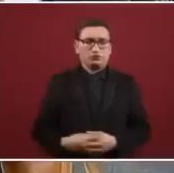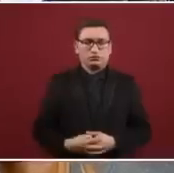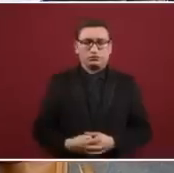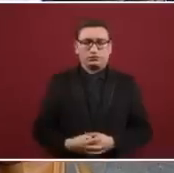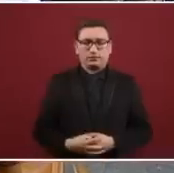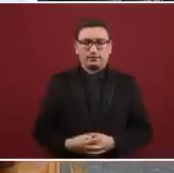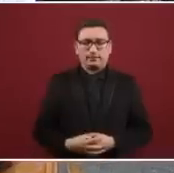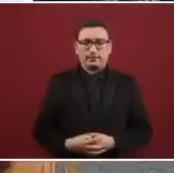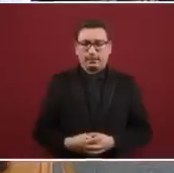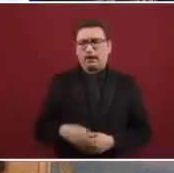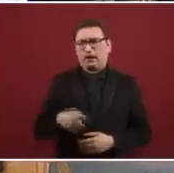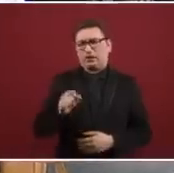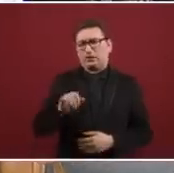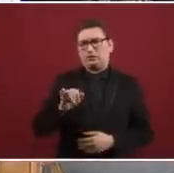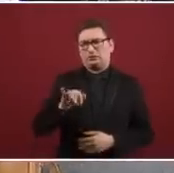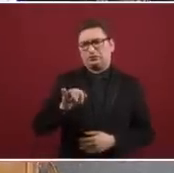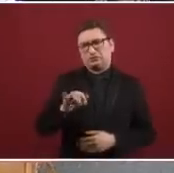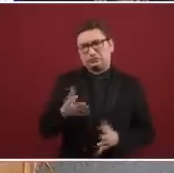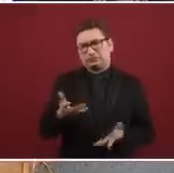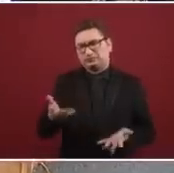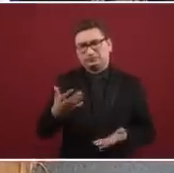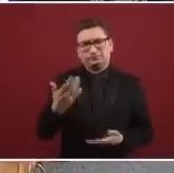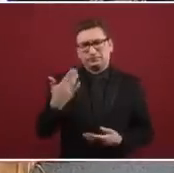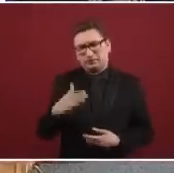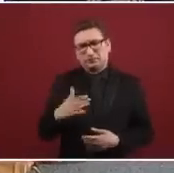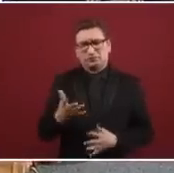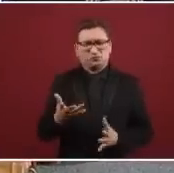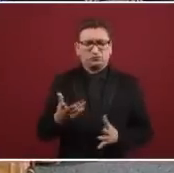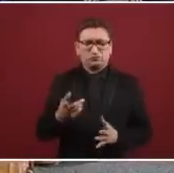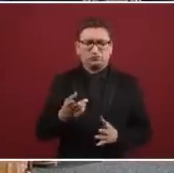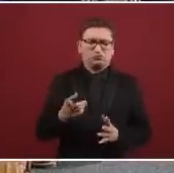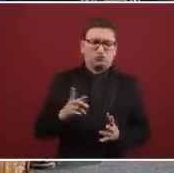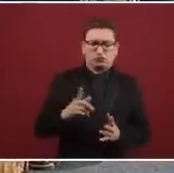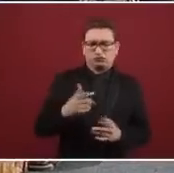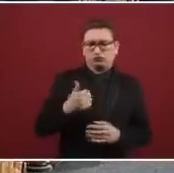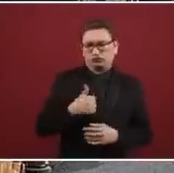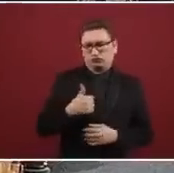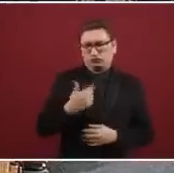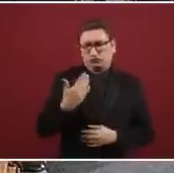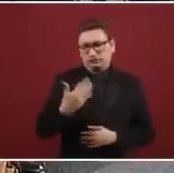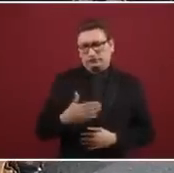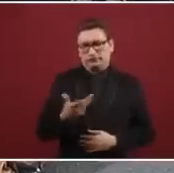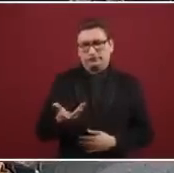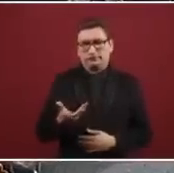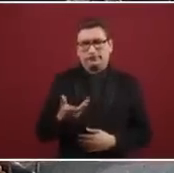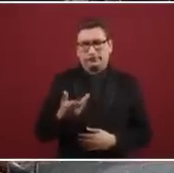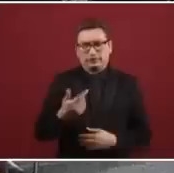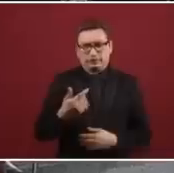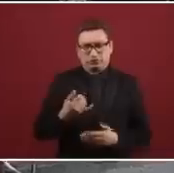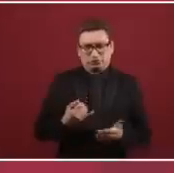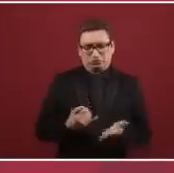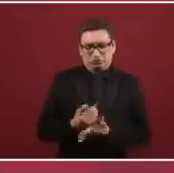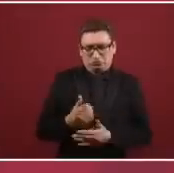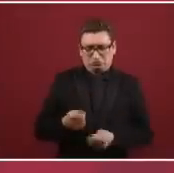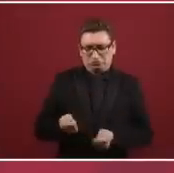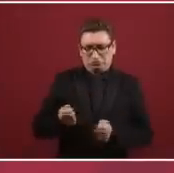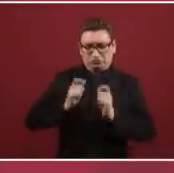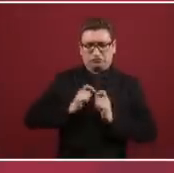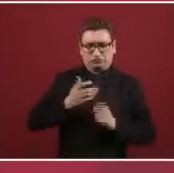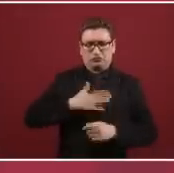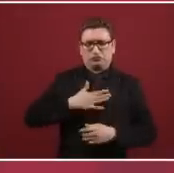Ah, sí, pues es que de una u otra manera ya es una facultad del presidente.